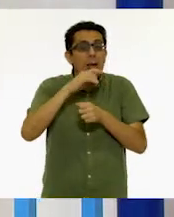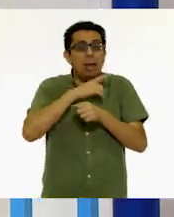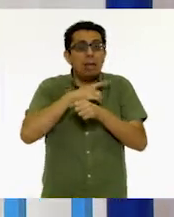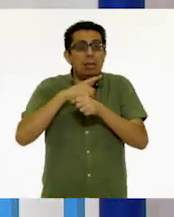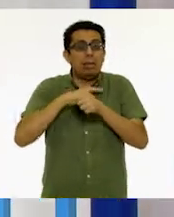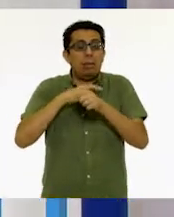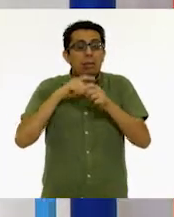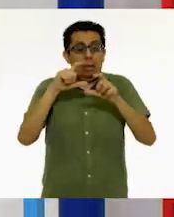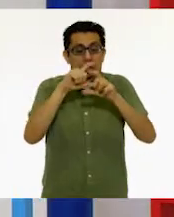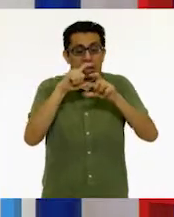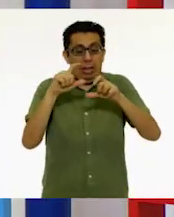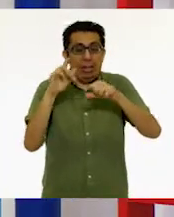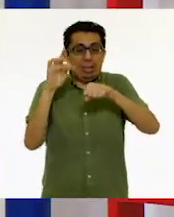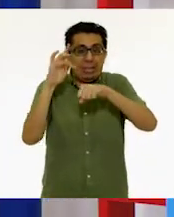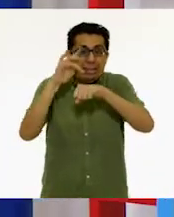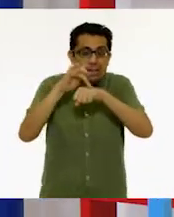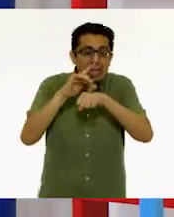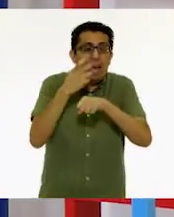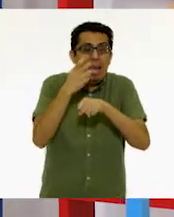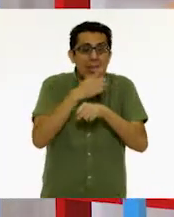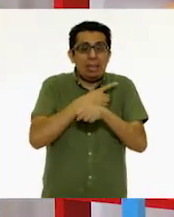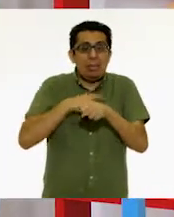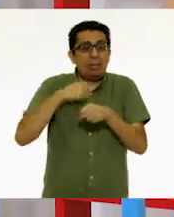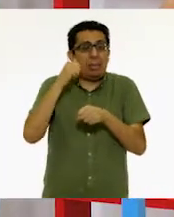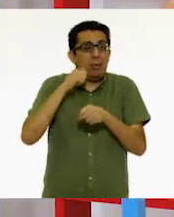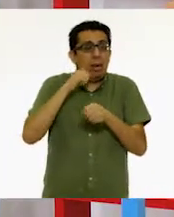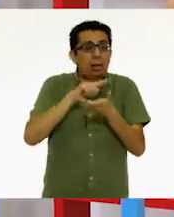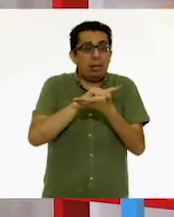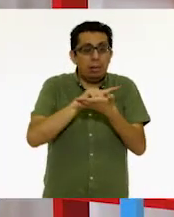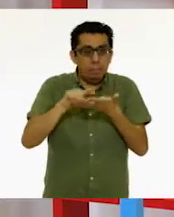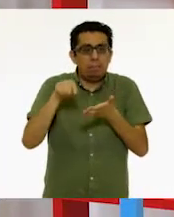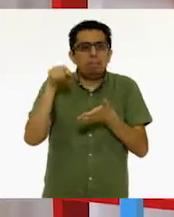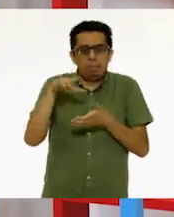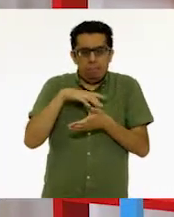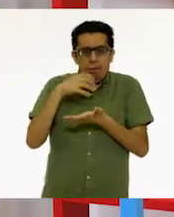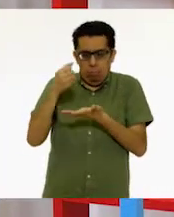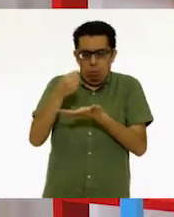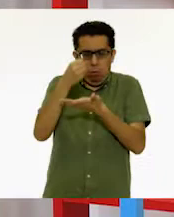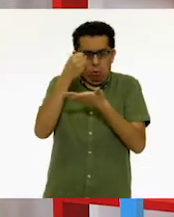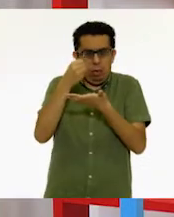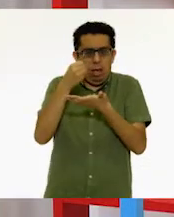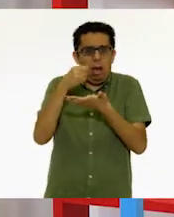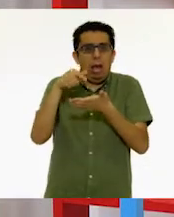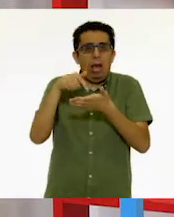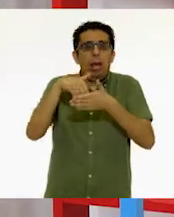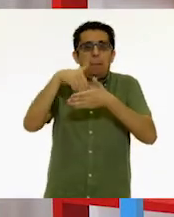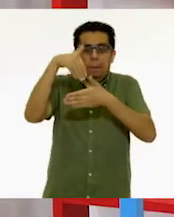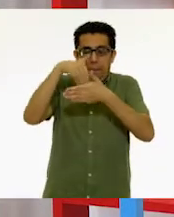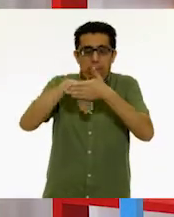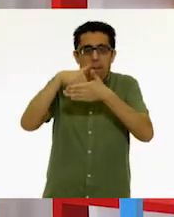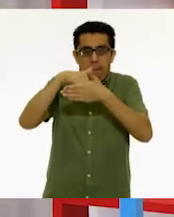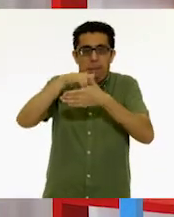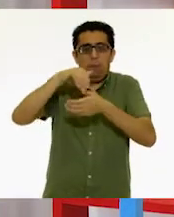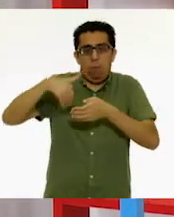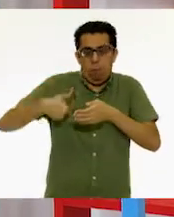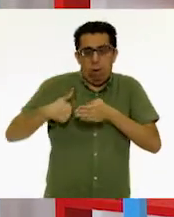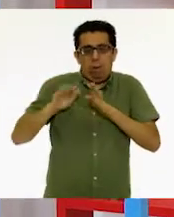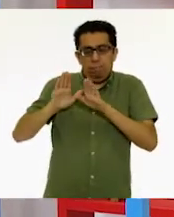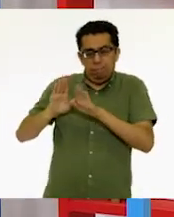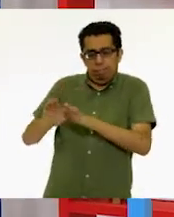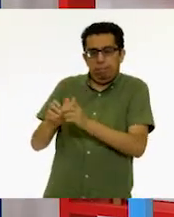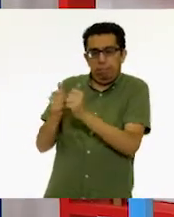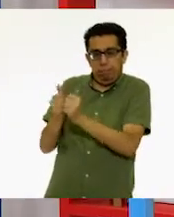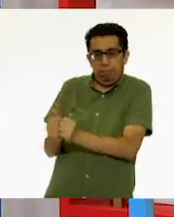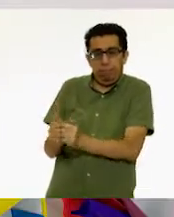¿eh? Eso sí, hay que dejarlo limpiecito. Y nosotros aquí tenemos una bolsa y aquí en esta bolsa lo vamos a dejar. Muy